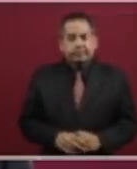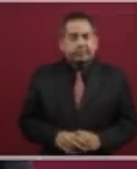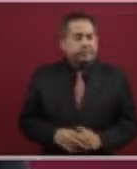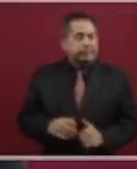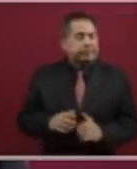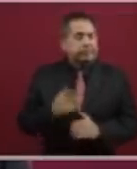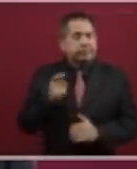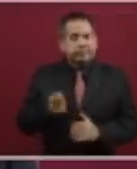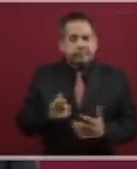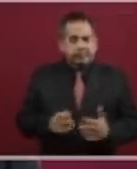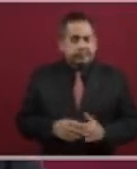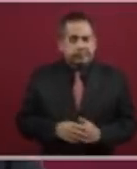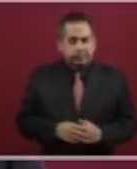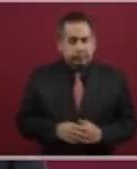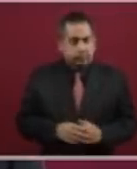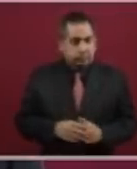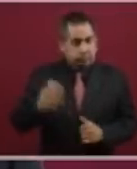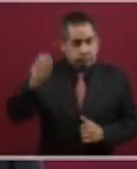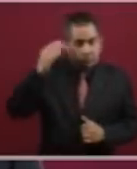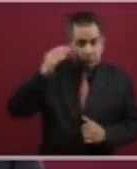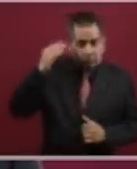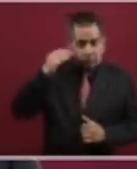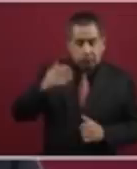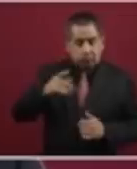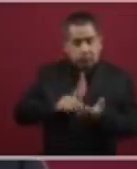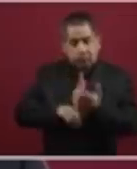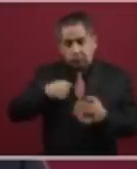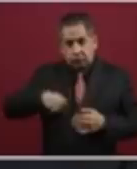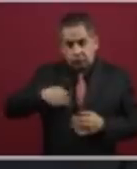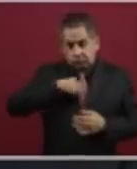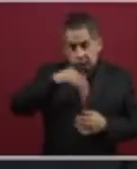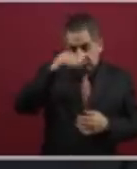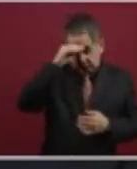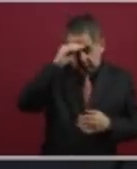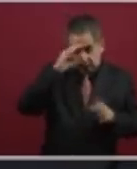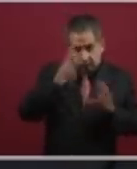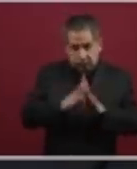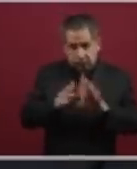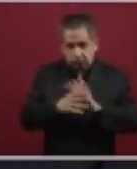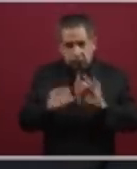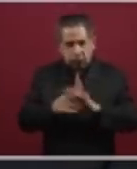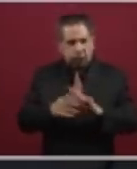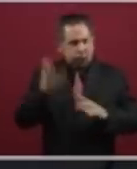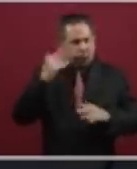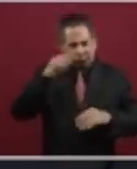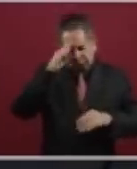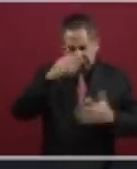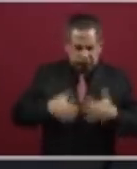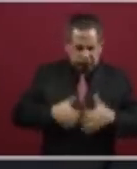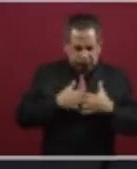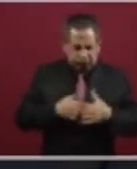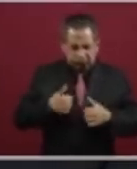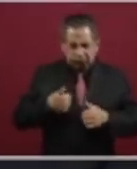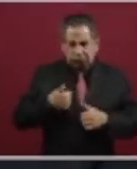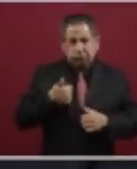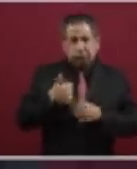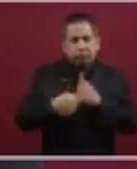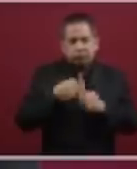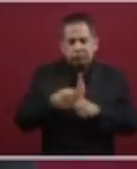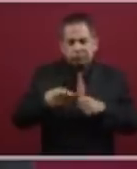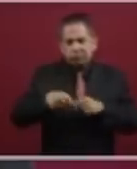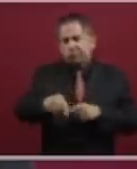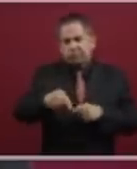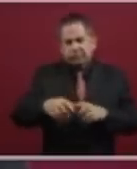Porque originalmente teníamos pensado que íbamos a alcanzar una producción en el sexenio de